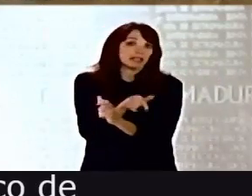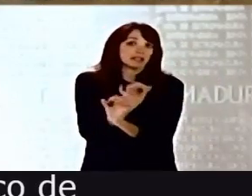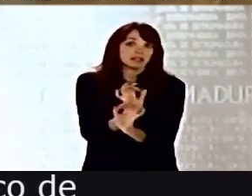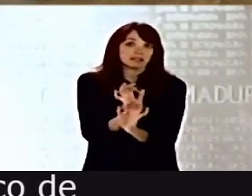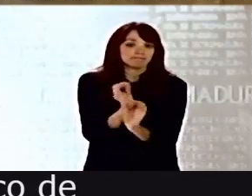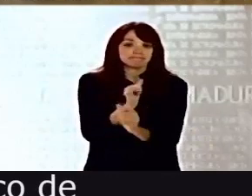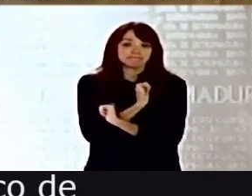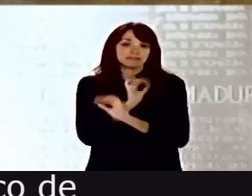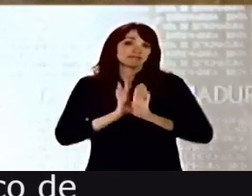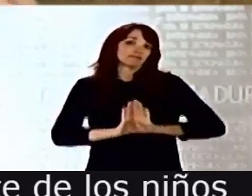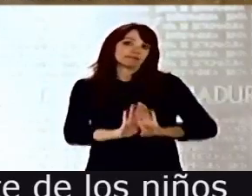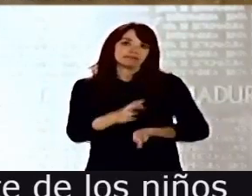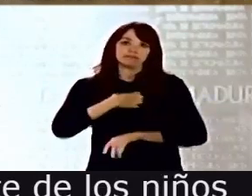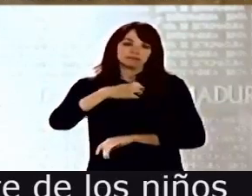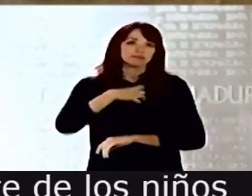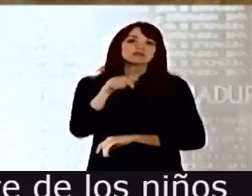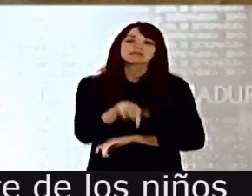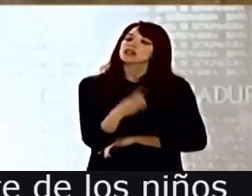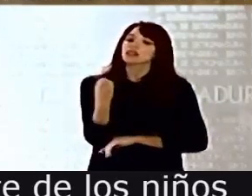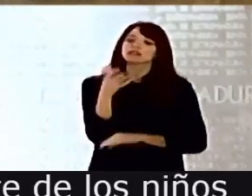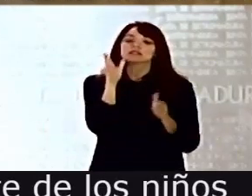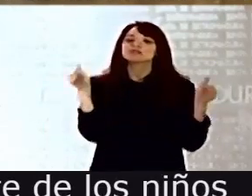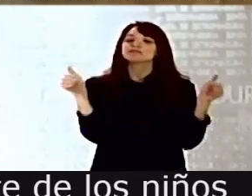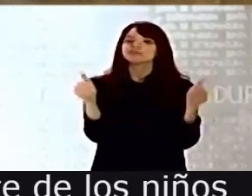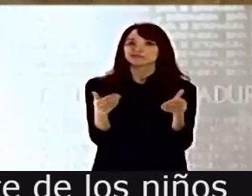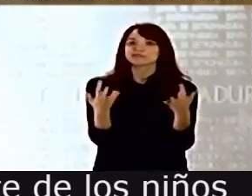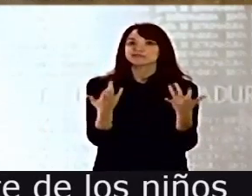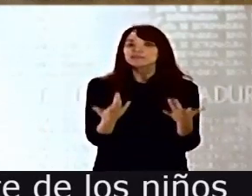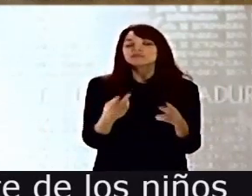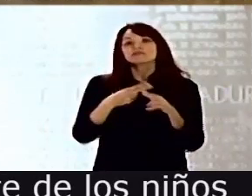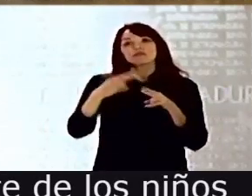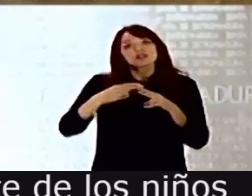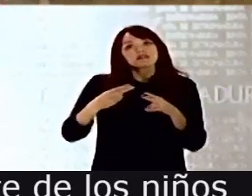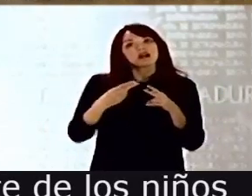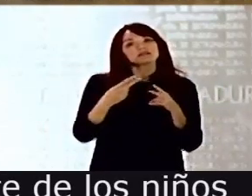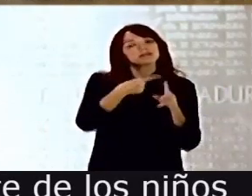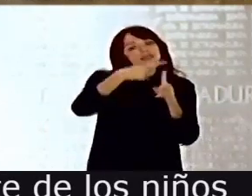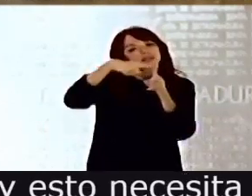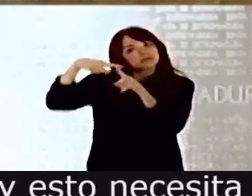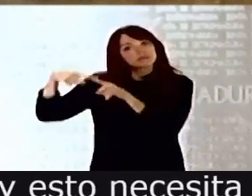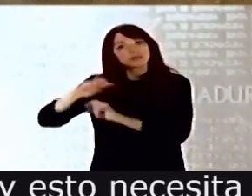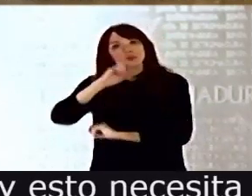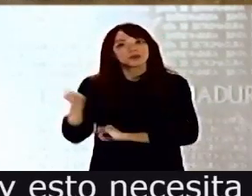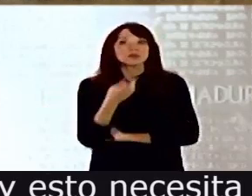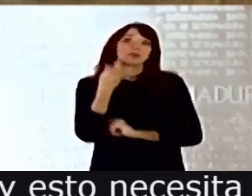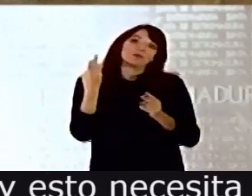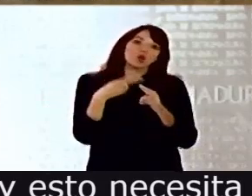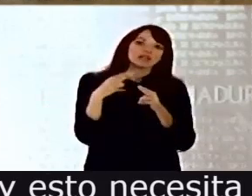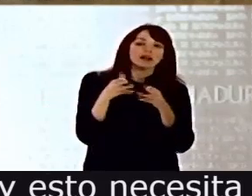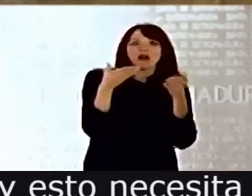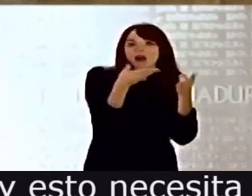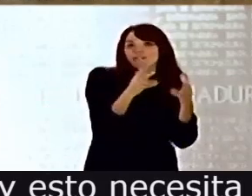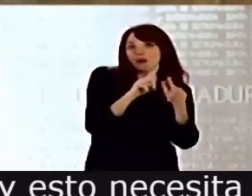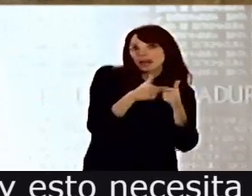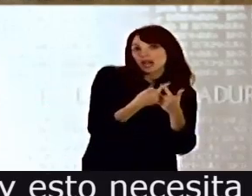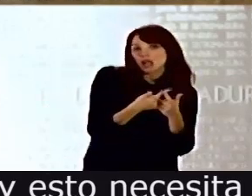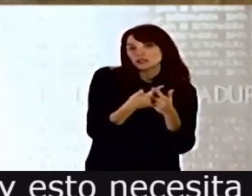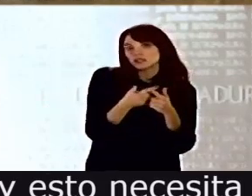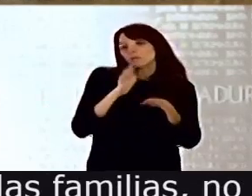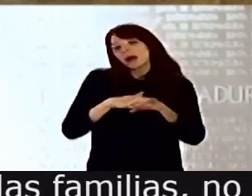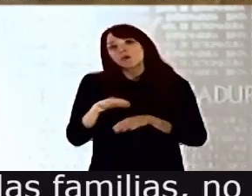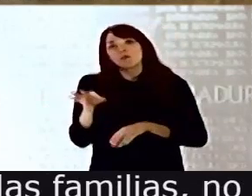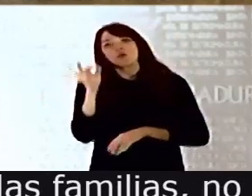puede esperar. Y esto necesita de políticas desde todos los ámbitos. Políticas para las familias, no para las mujeres, porque hay quien